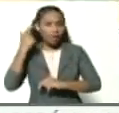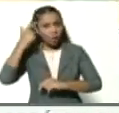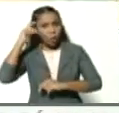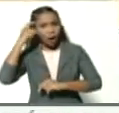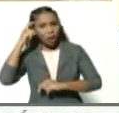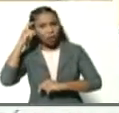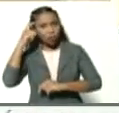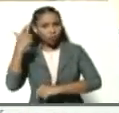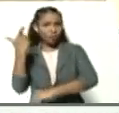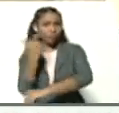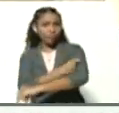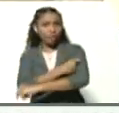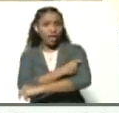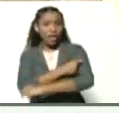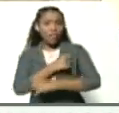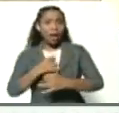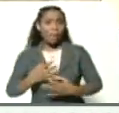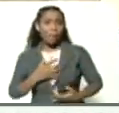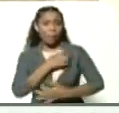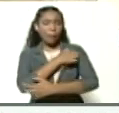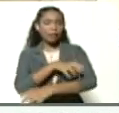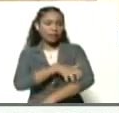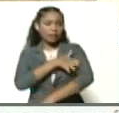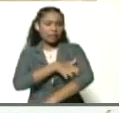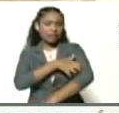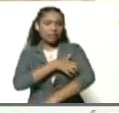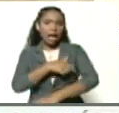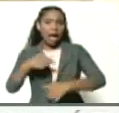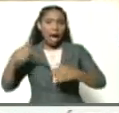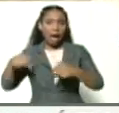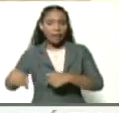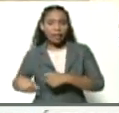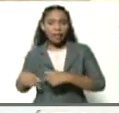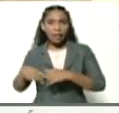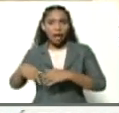recuerdo que le ponían a uno la vacuna de la lechina aquí en la pierna.